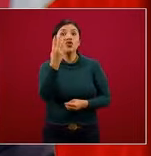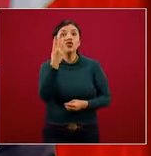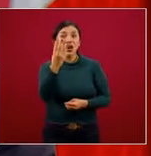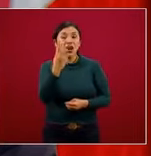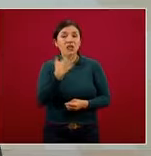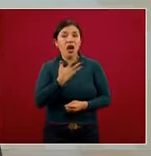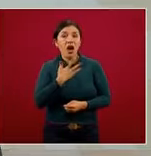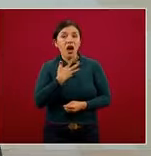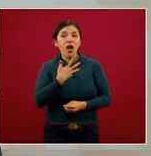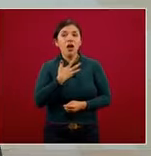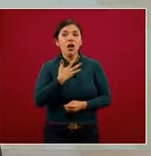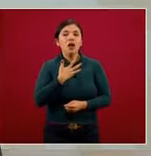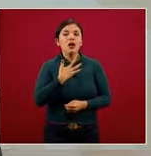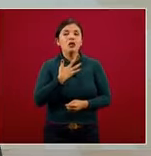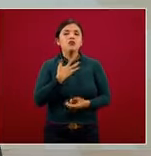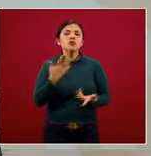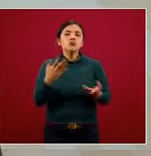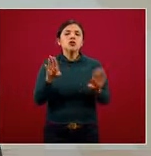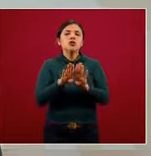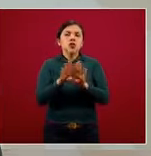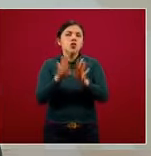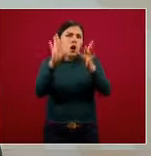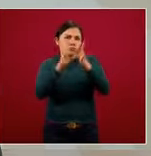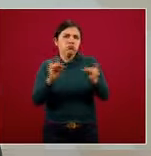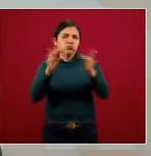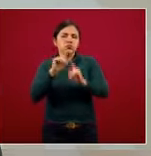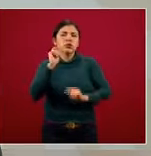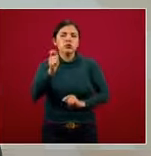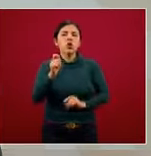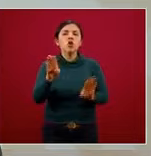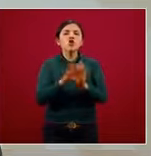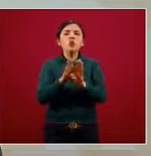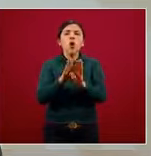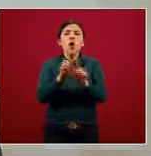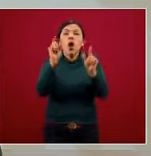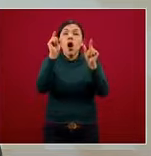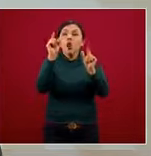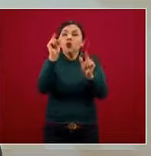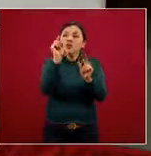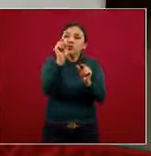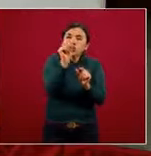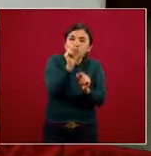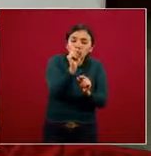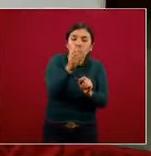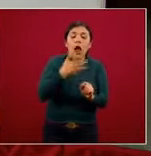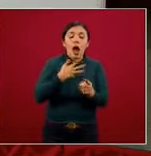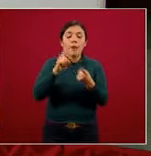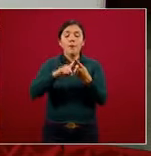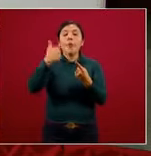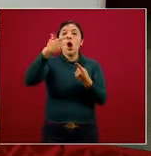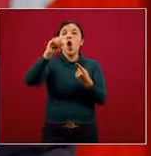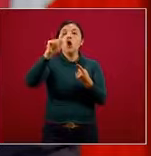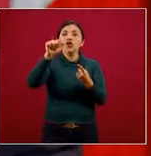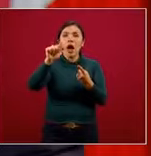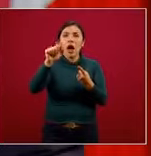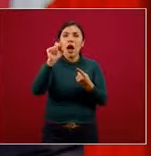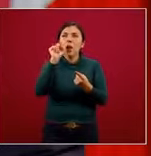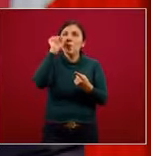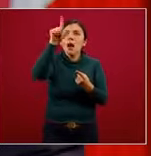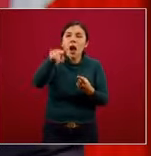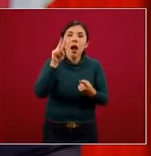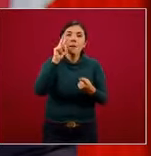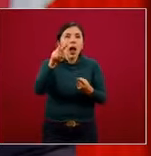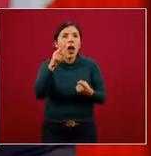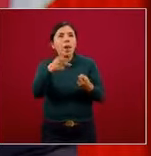presentaciones un poco arbitrariamente definidas de acuerdo al tamaño de la partícula. Hay gotas que son visibles al ojo